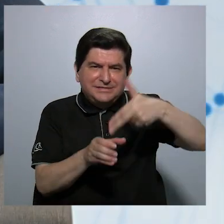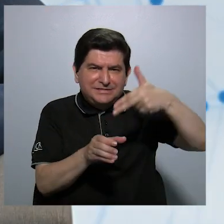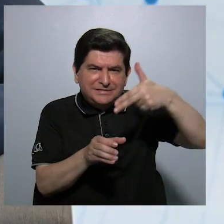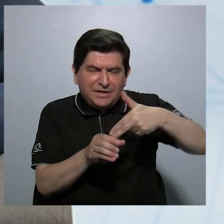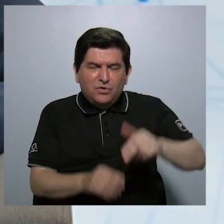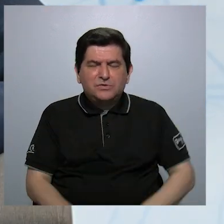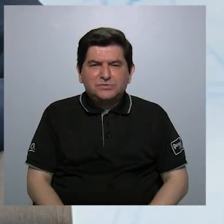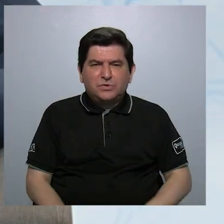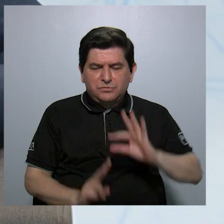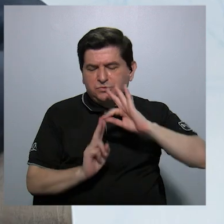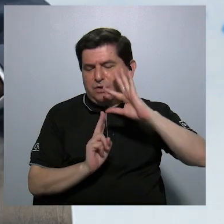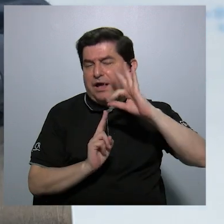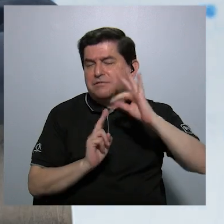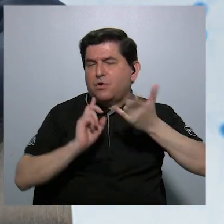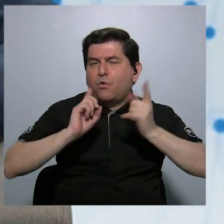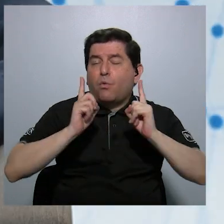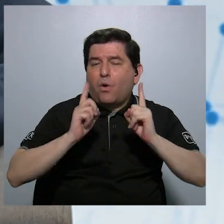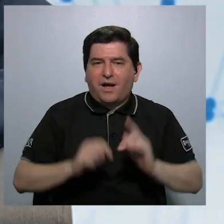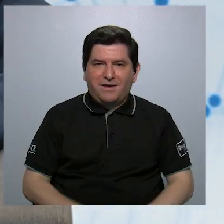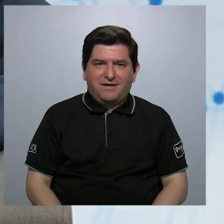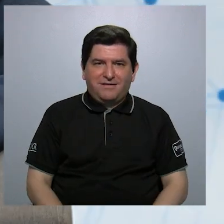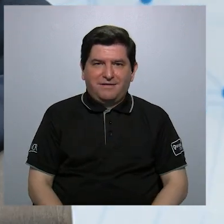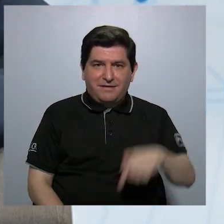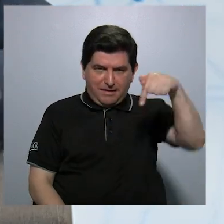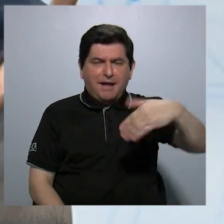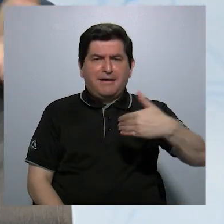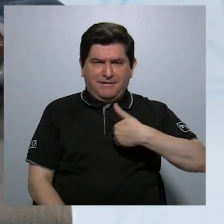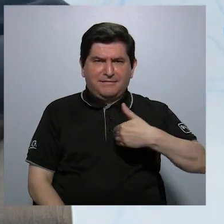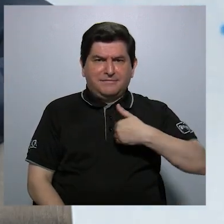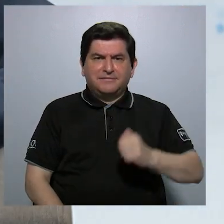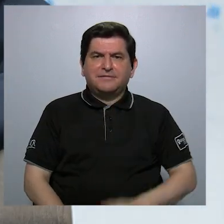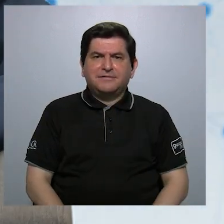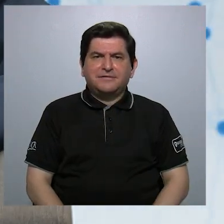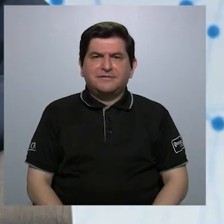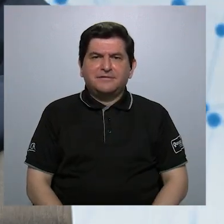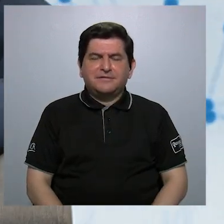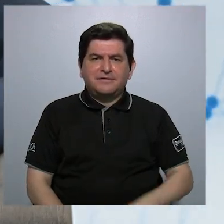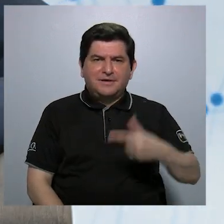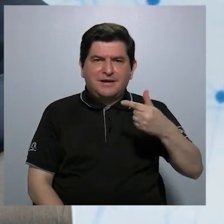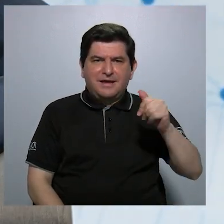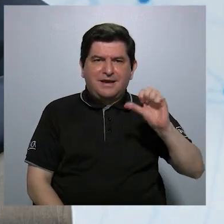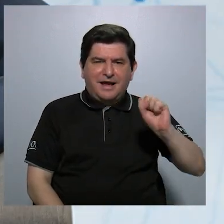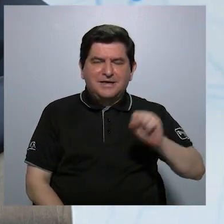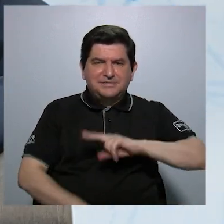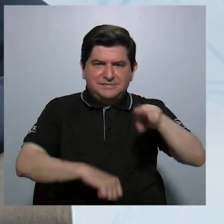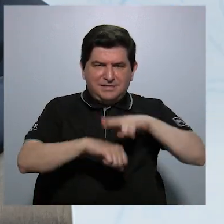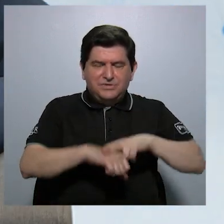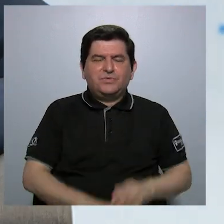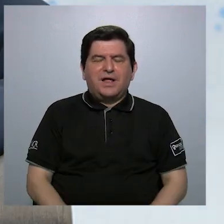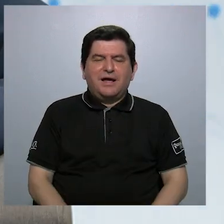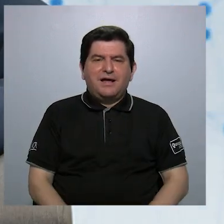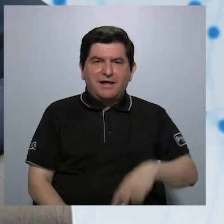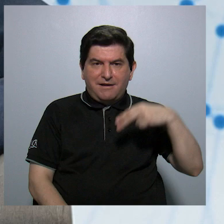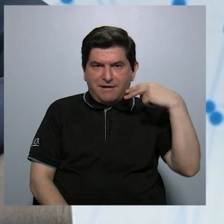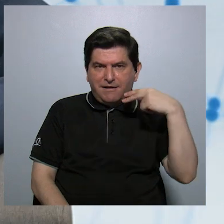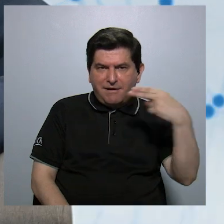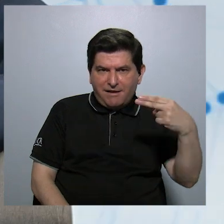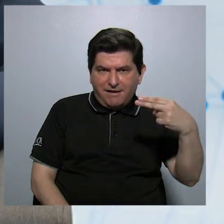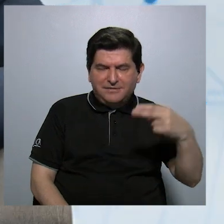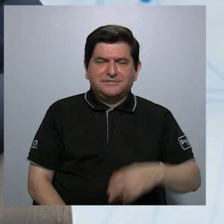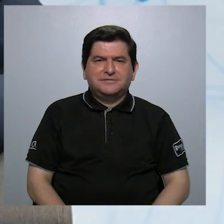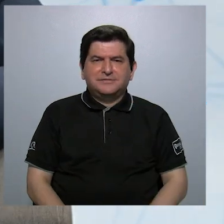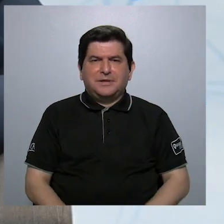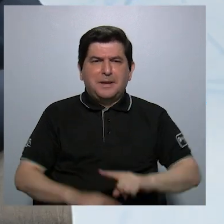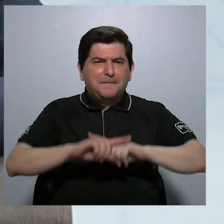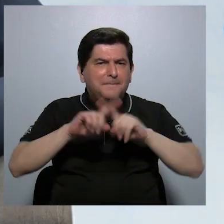combustible alternativo tenemos nosotros a disposición? Gas natural es uno, hidrógeno.